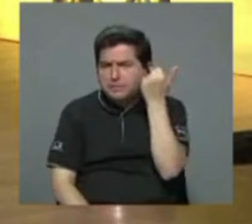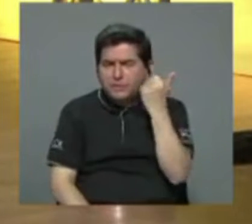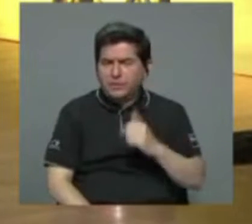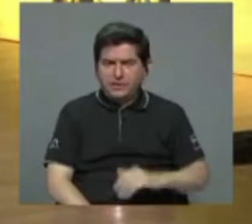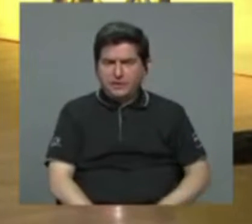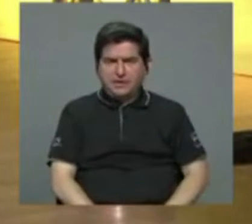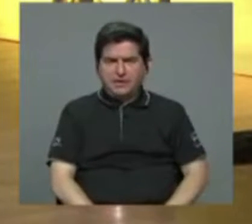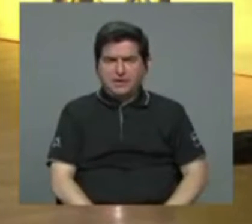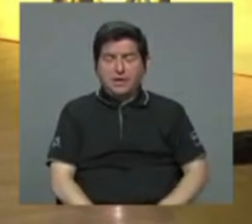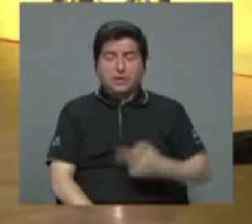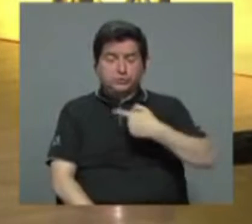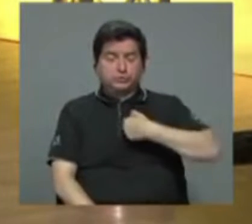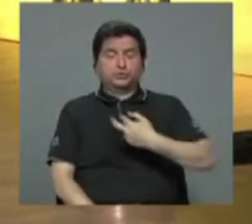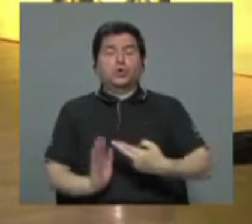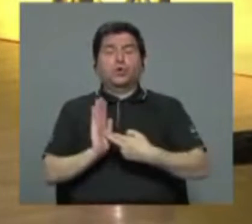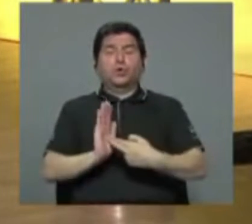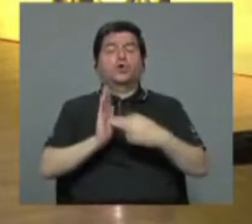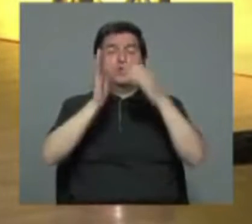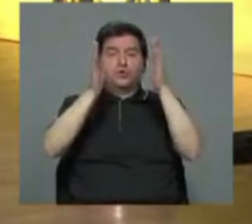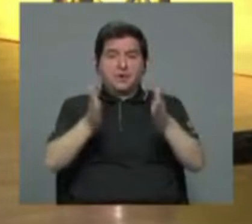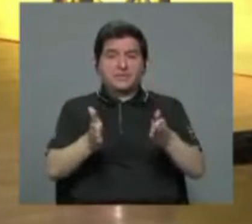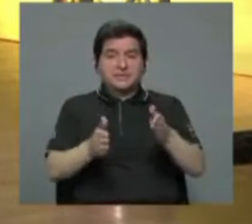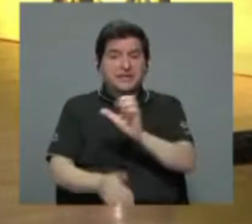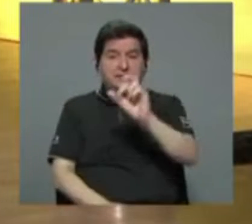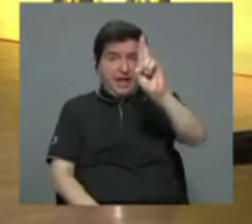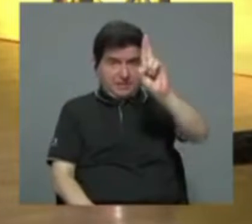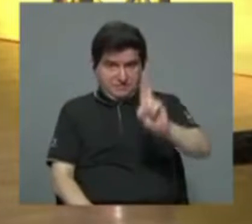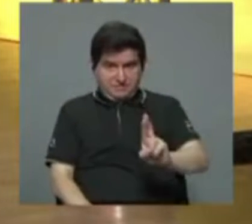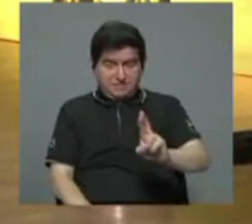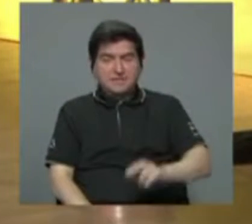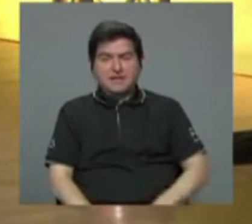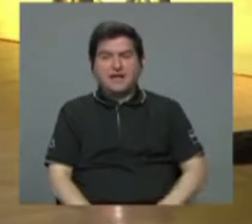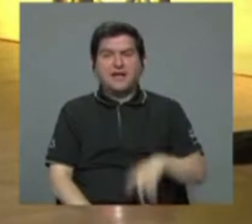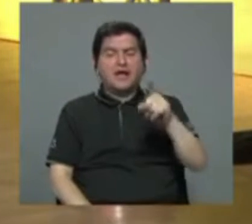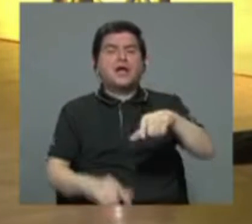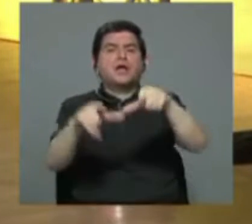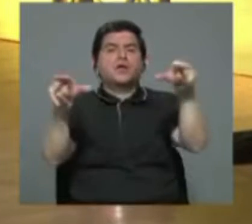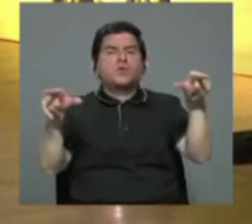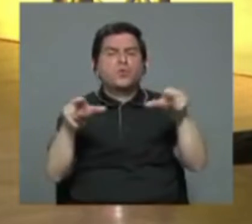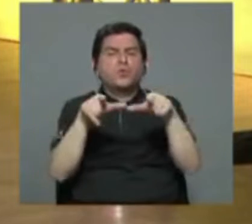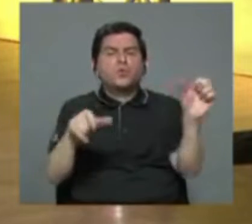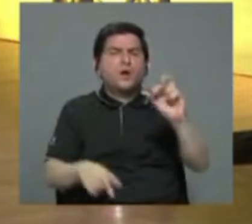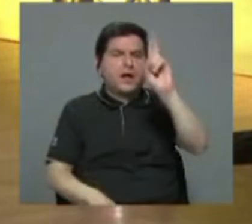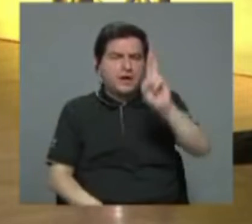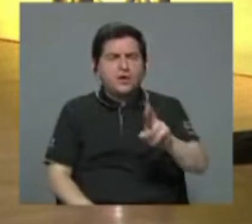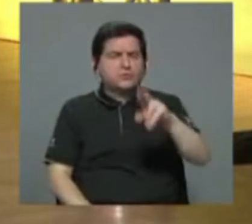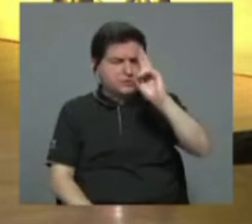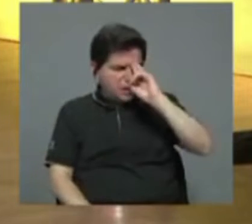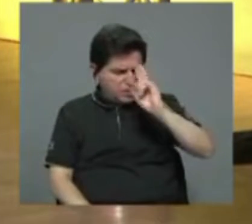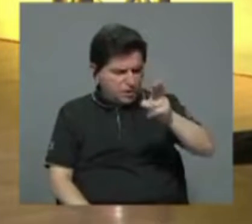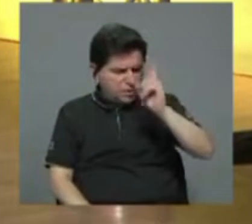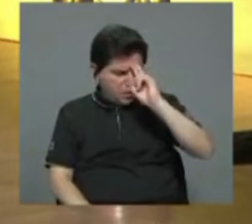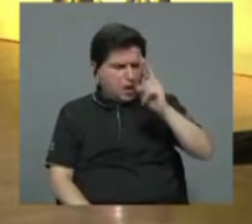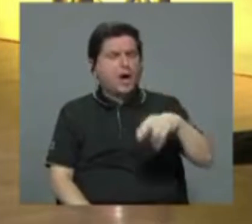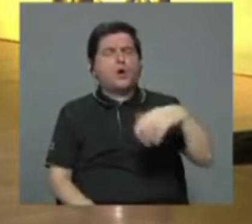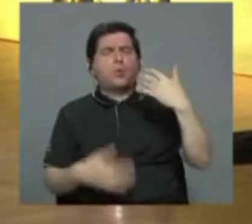de representar a Costa Rica en un lugar en donde a Costa Rica se le respeta